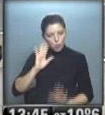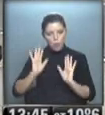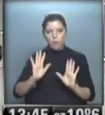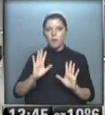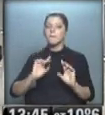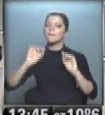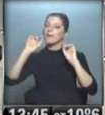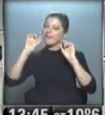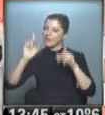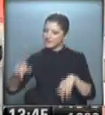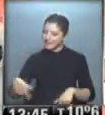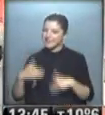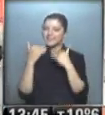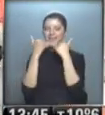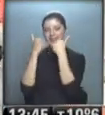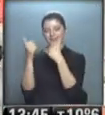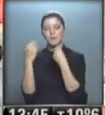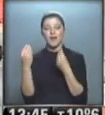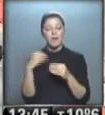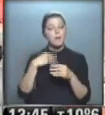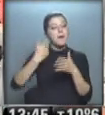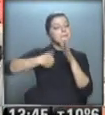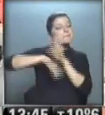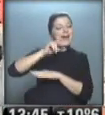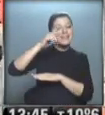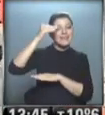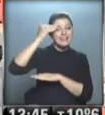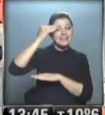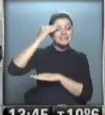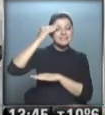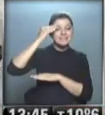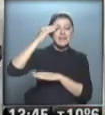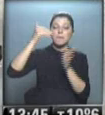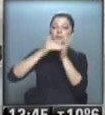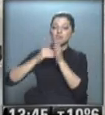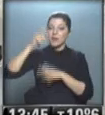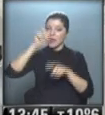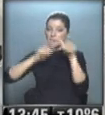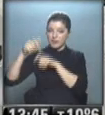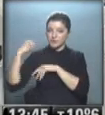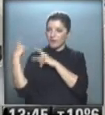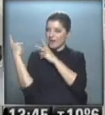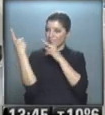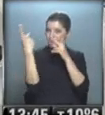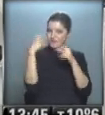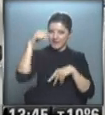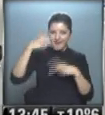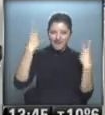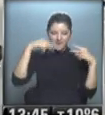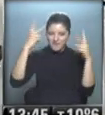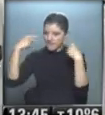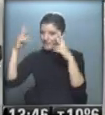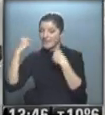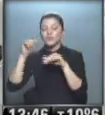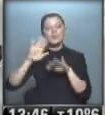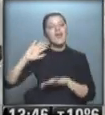el agradecimiento porque más de 15 millones de visitantes tiene toda esta costa atlántica por eso agradecerle en nombre